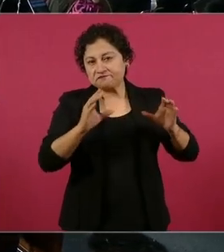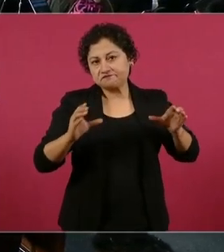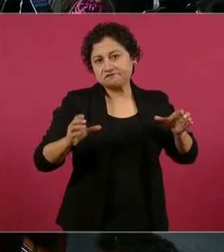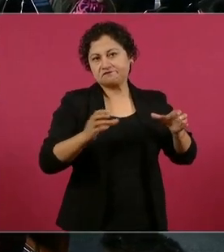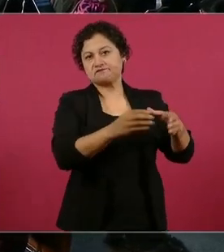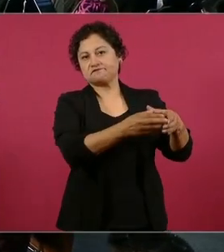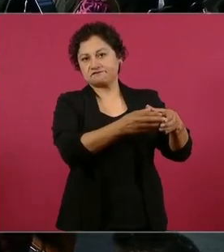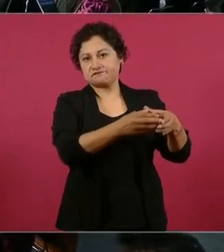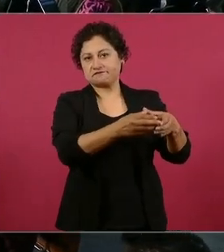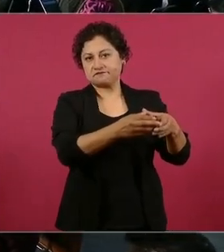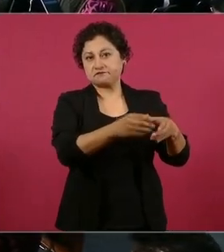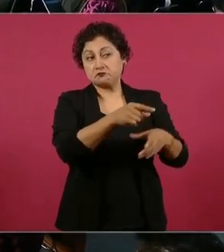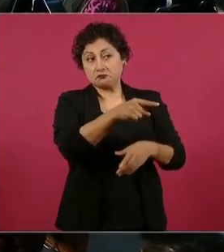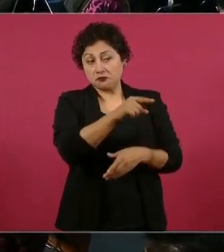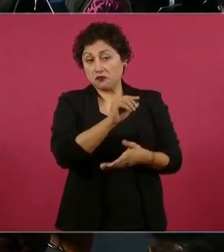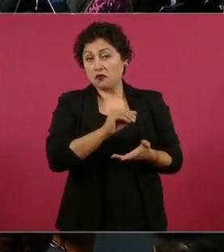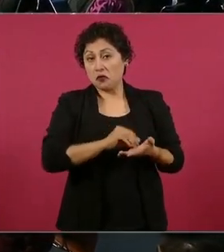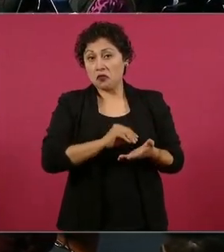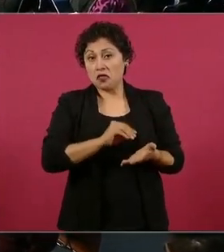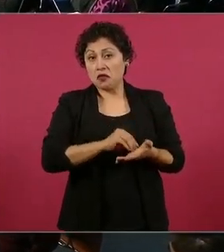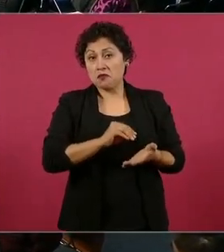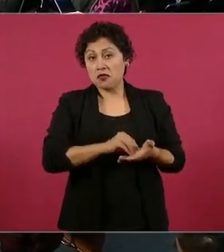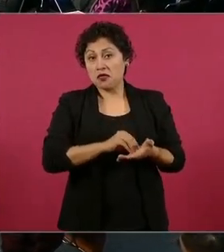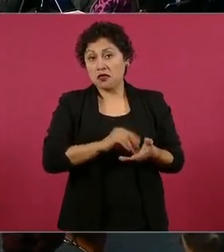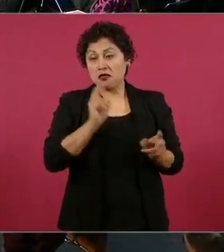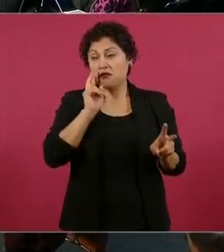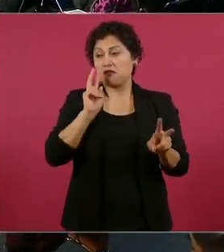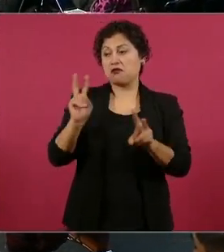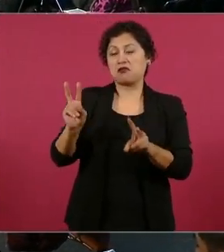que no aceptan, no aceptan